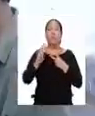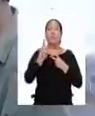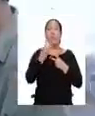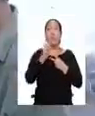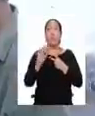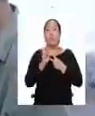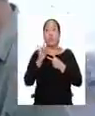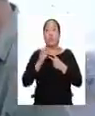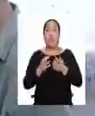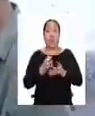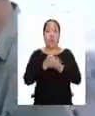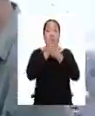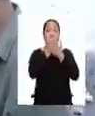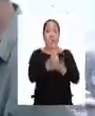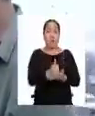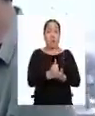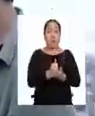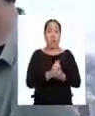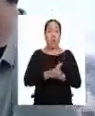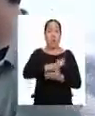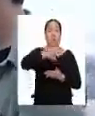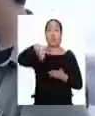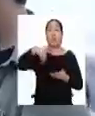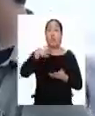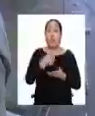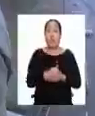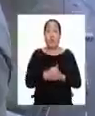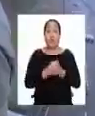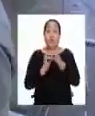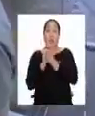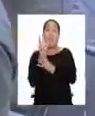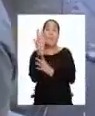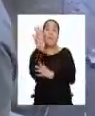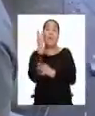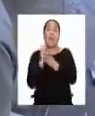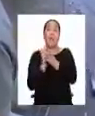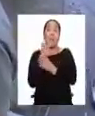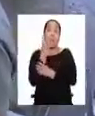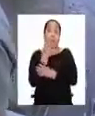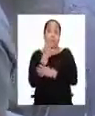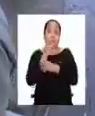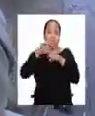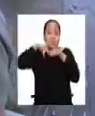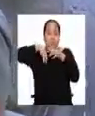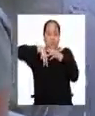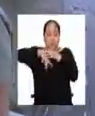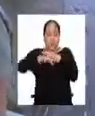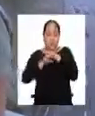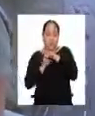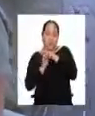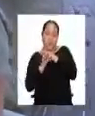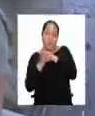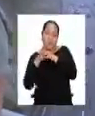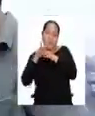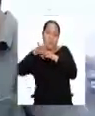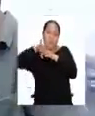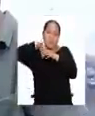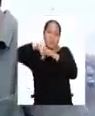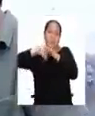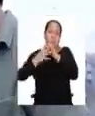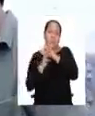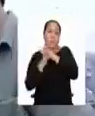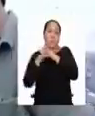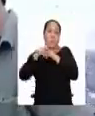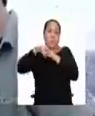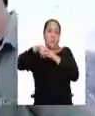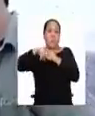es contribuir a que todas estas especies, estas plantas, puedan con sus raíces, ¿no?, poder entrelazarse y